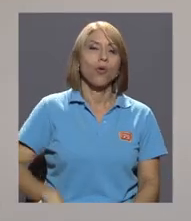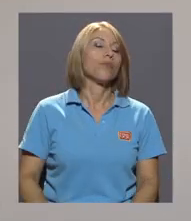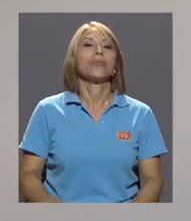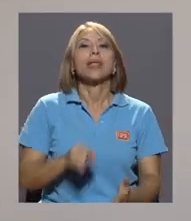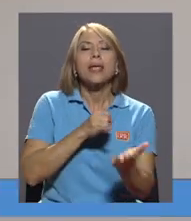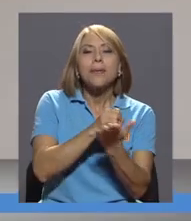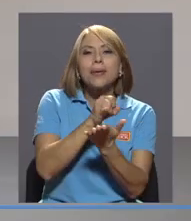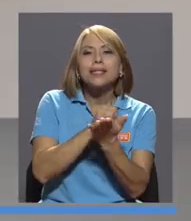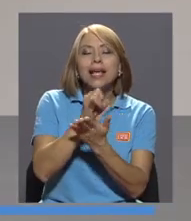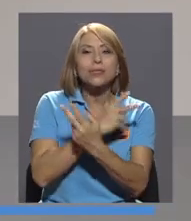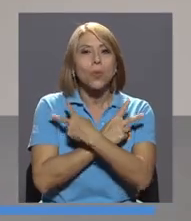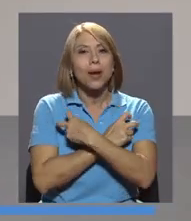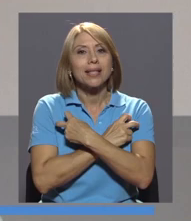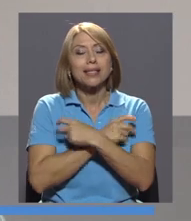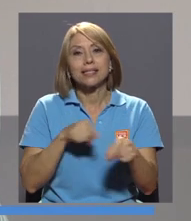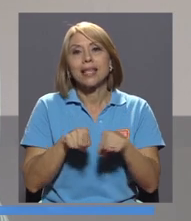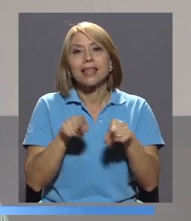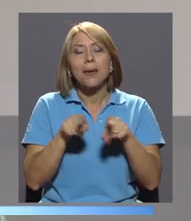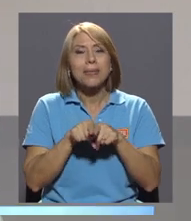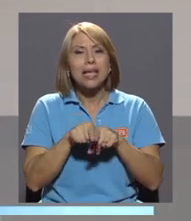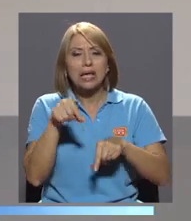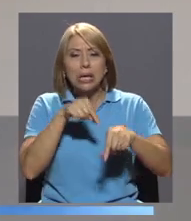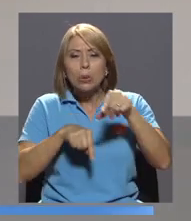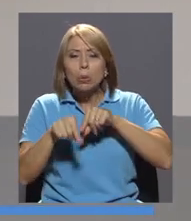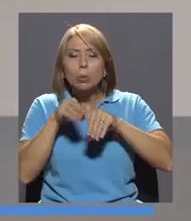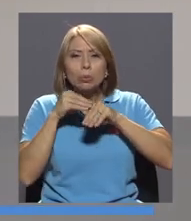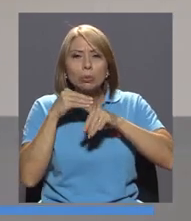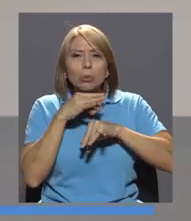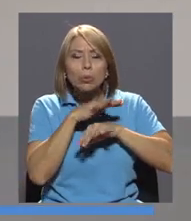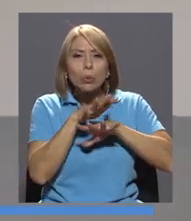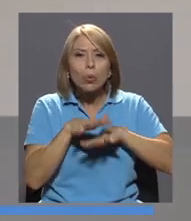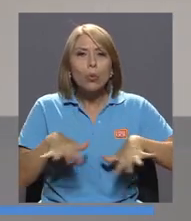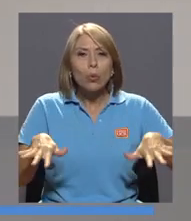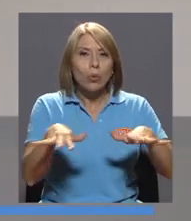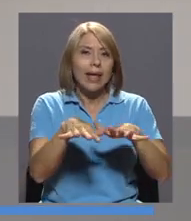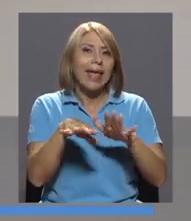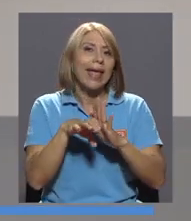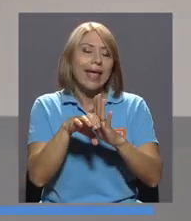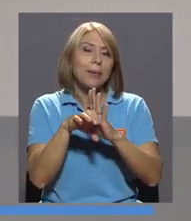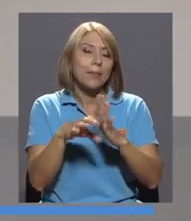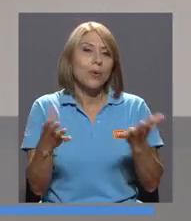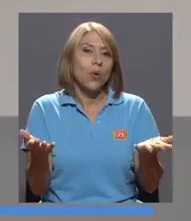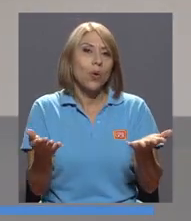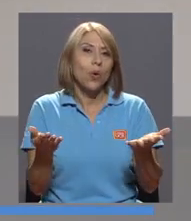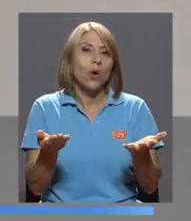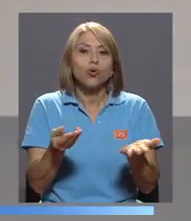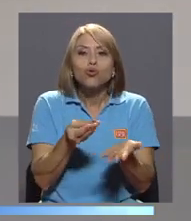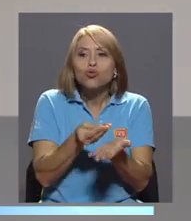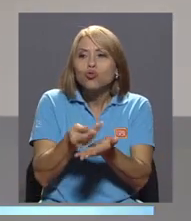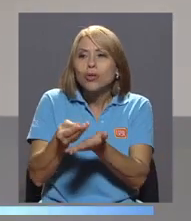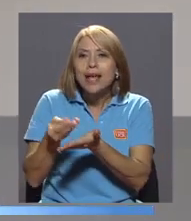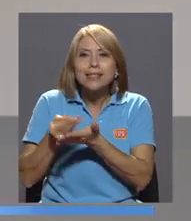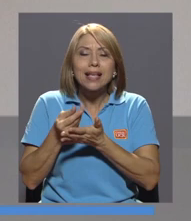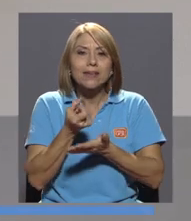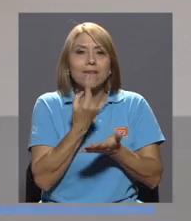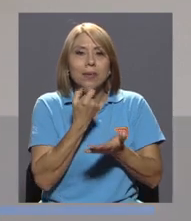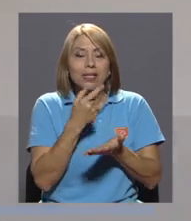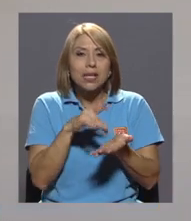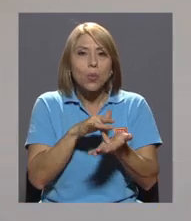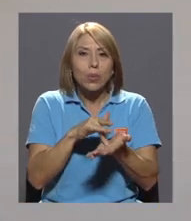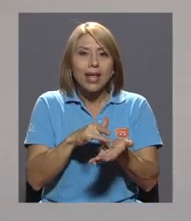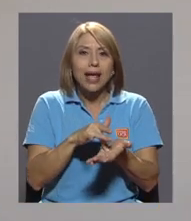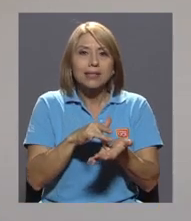de plaguicidas y de contaminantes emergentes, que son, por decir algún ejemplo, sustancias farmacéuticas, productos